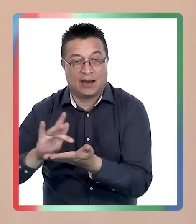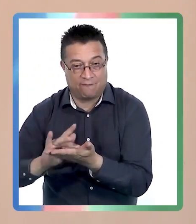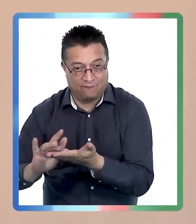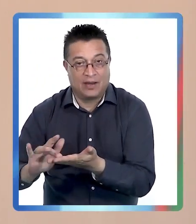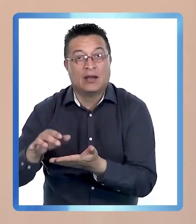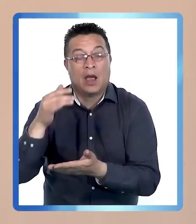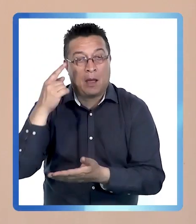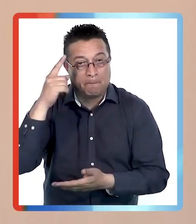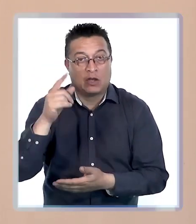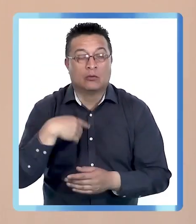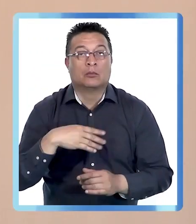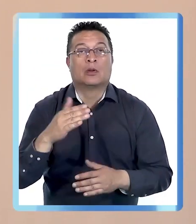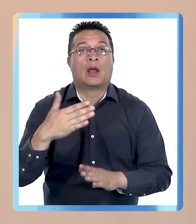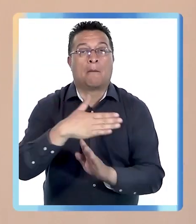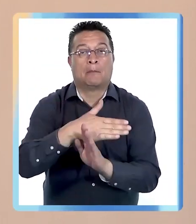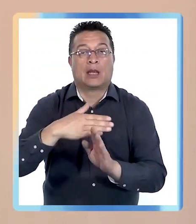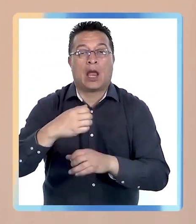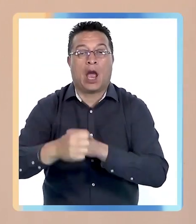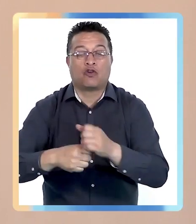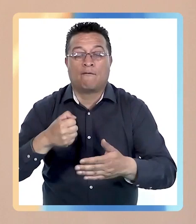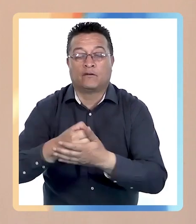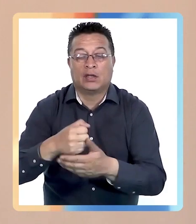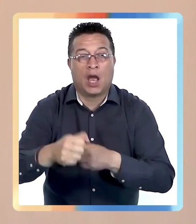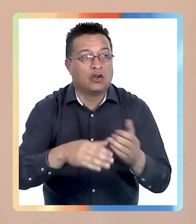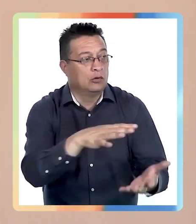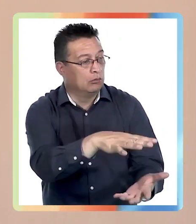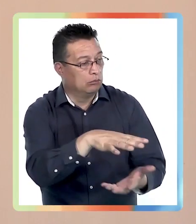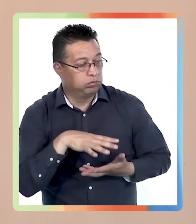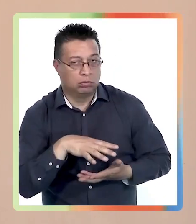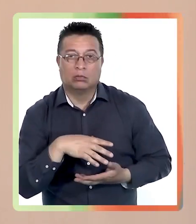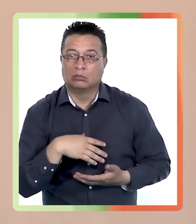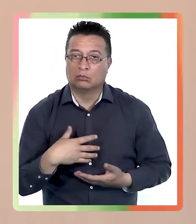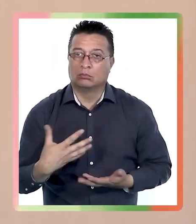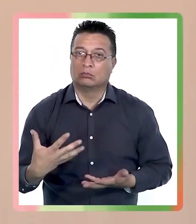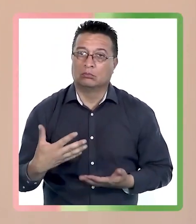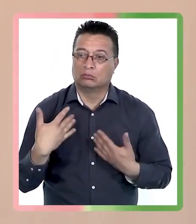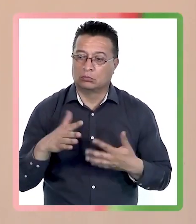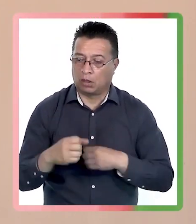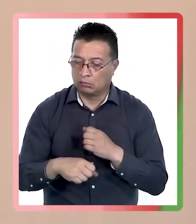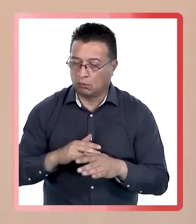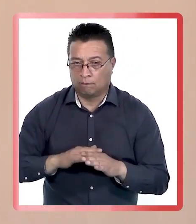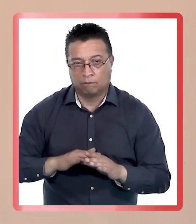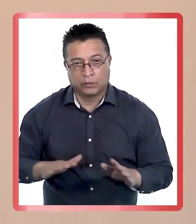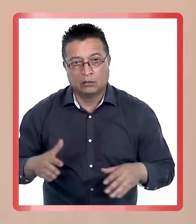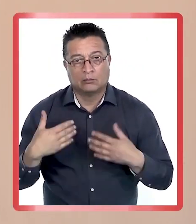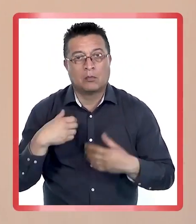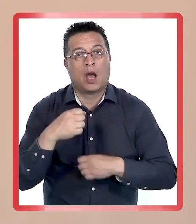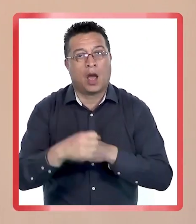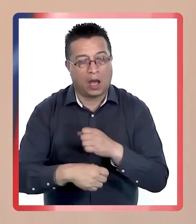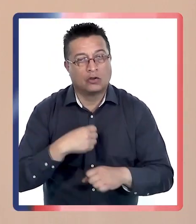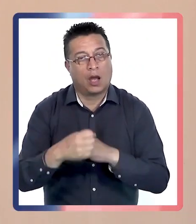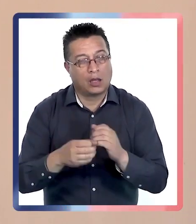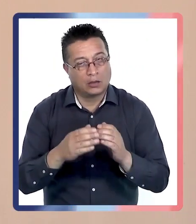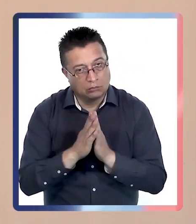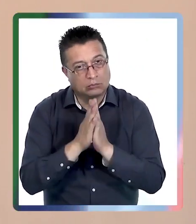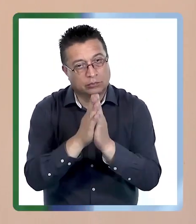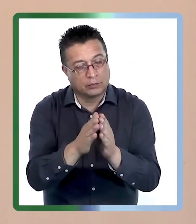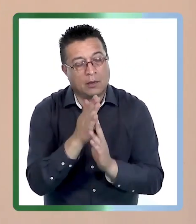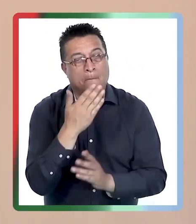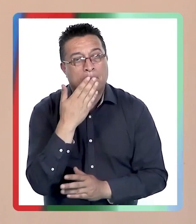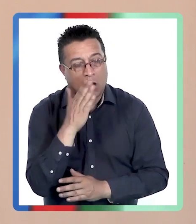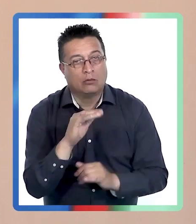en braille pero que nos llegan a mitad de año o a final de año Entonces no tiene mucho sentido siendo que llevamos años